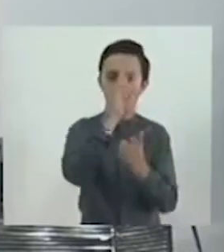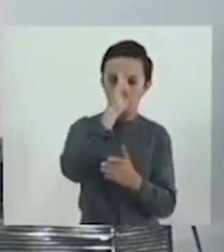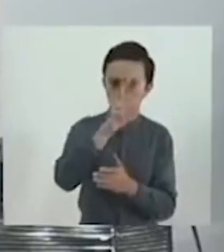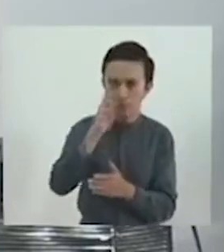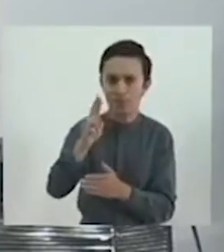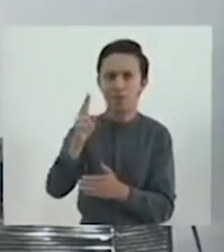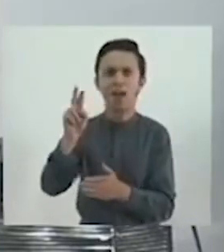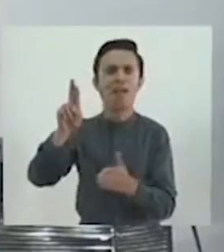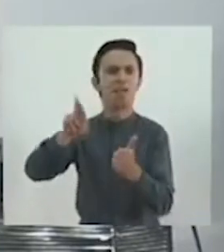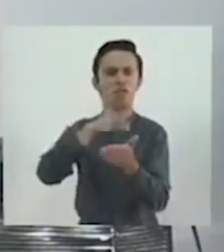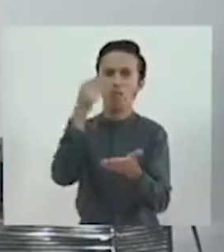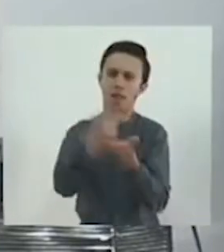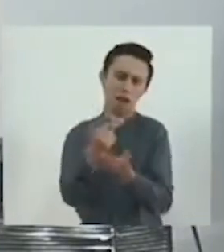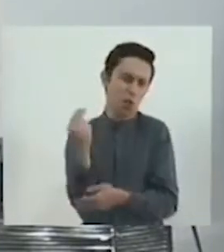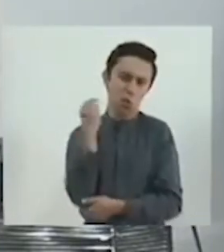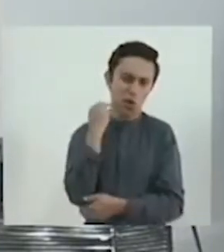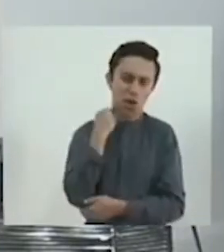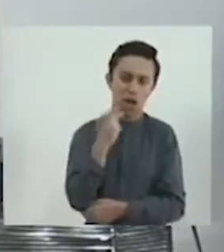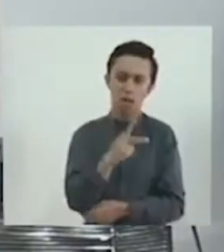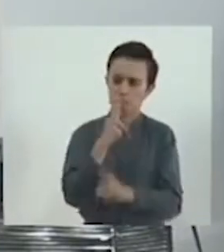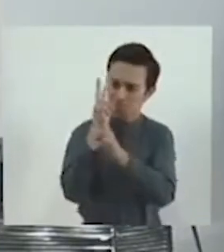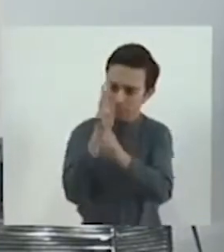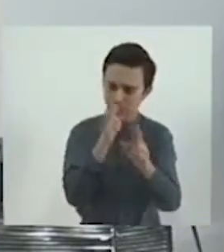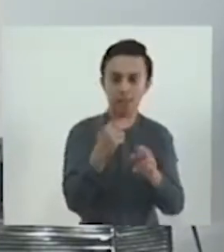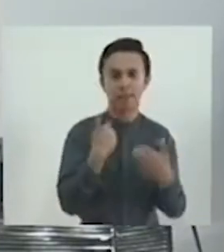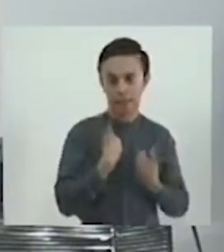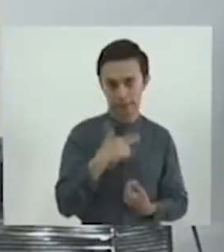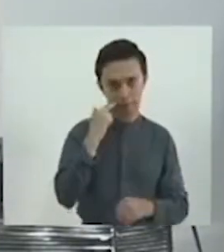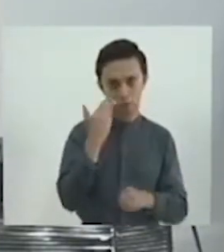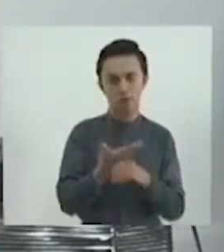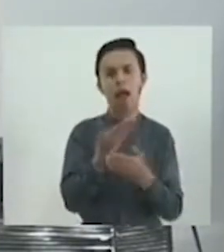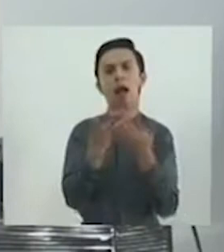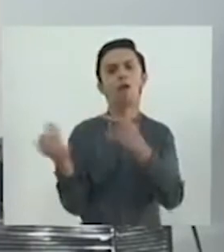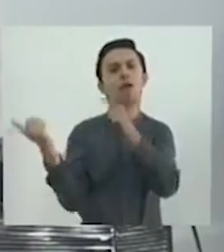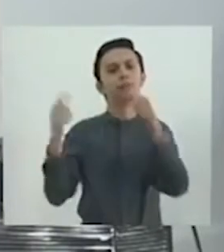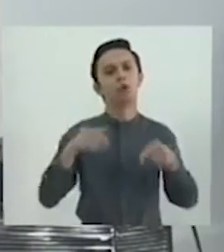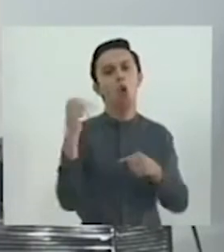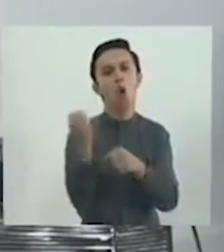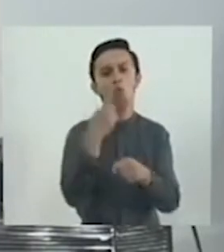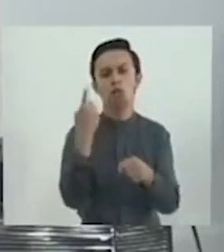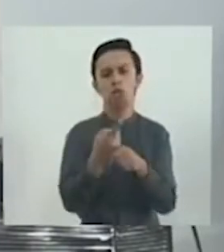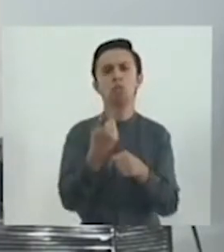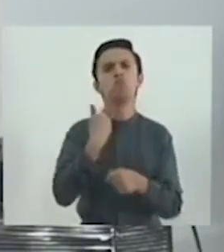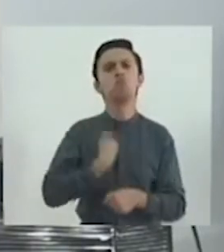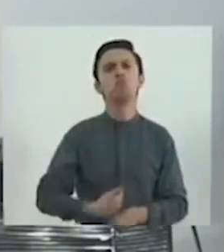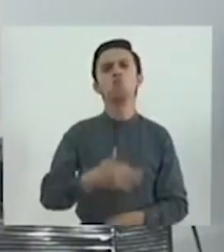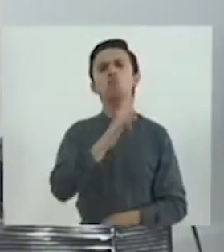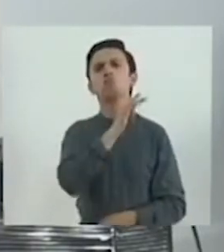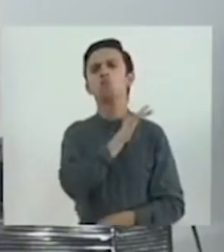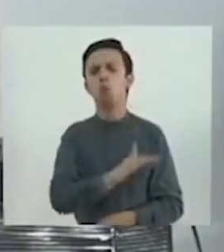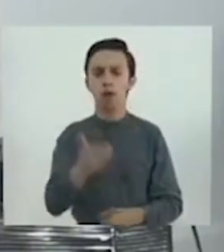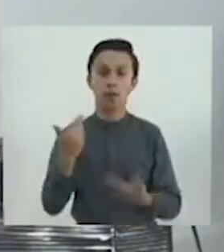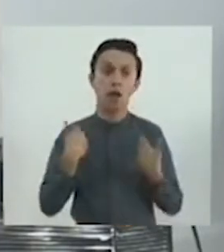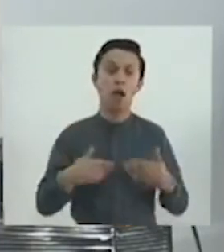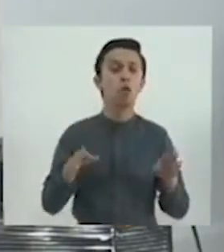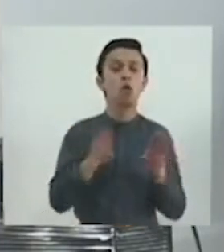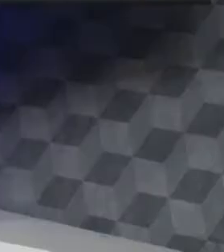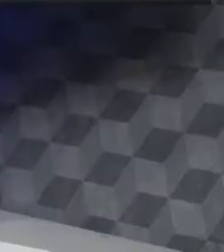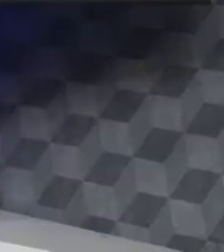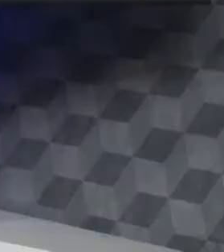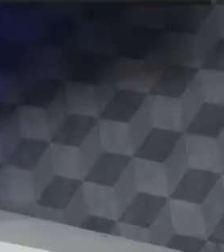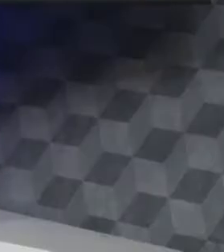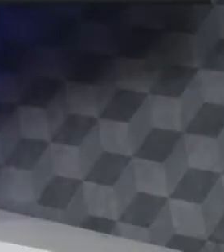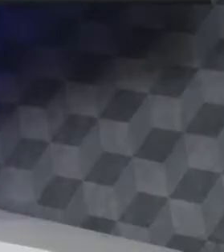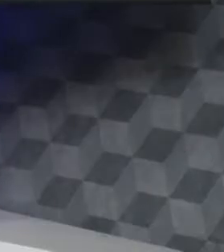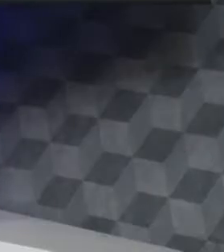Pero yo pienso que, uh-huh, por la misma falta de experiencia, le falta ese fondo en el discurso. Pero yo